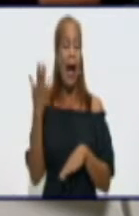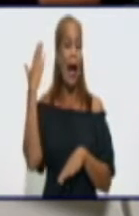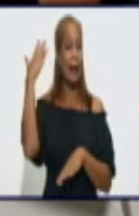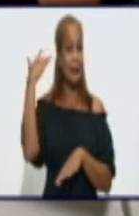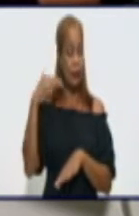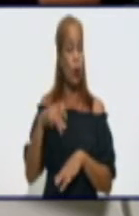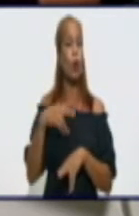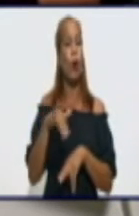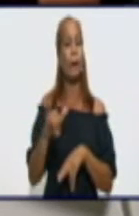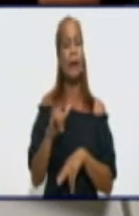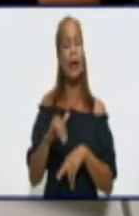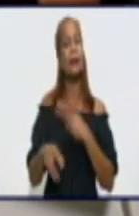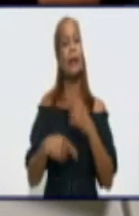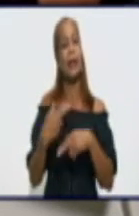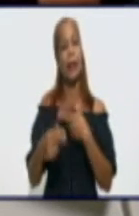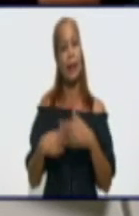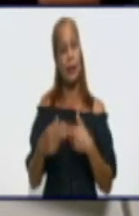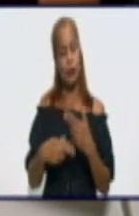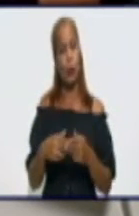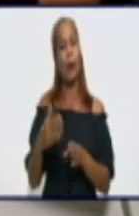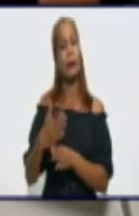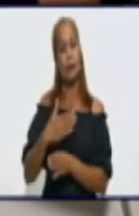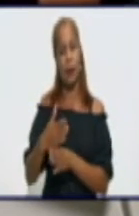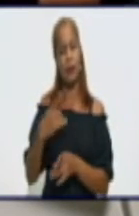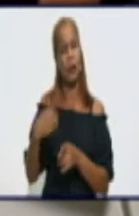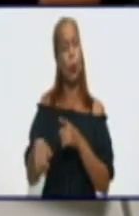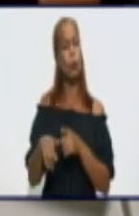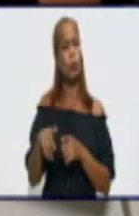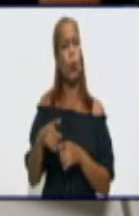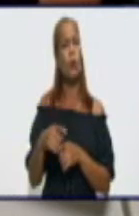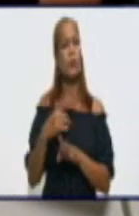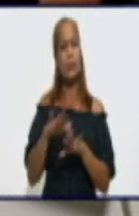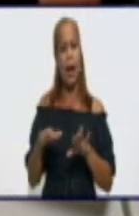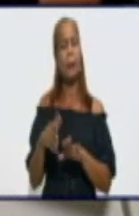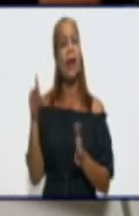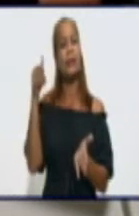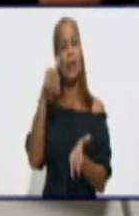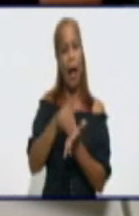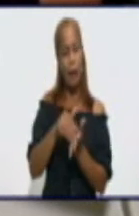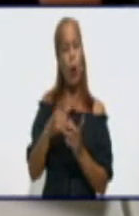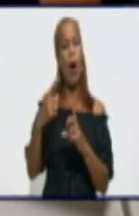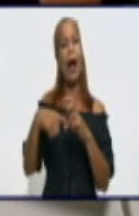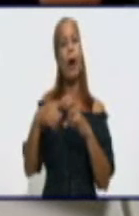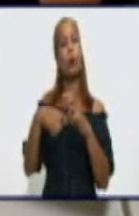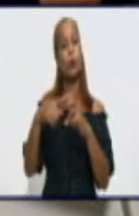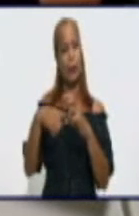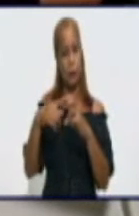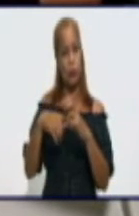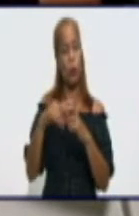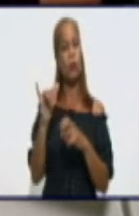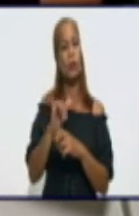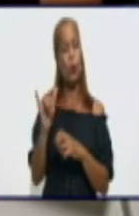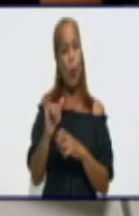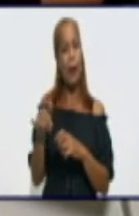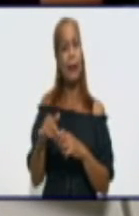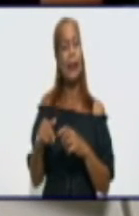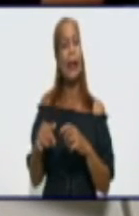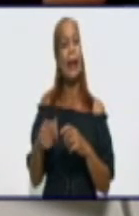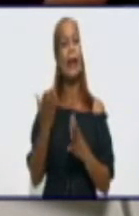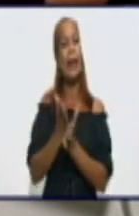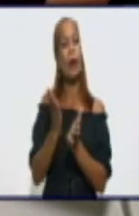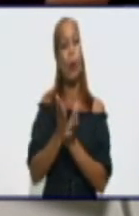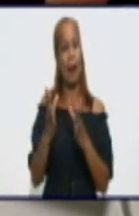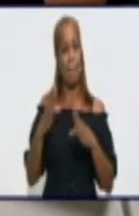Bayamo. Sí. Venían, si mal no recuerdo, de Cautillo y habían estado también en la formadora de maestros, creo, ¿no?